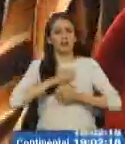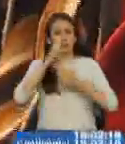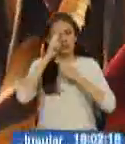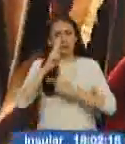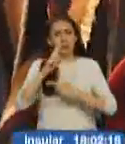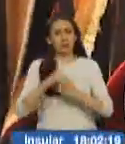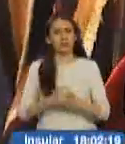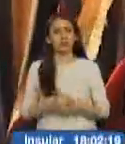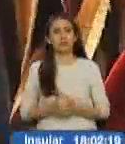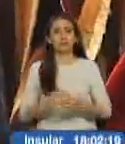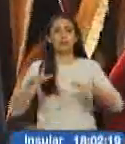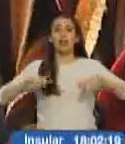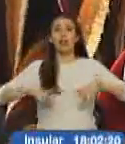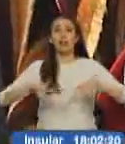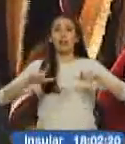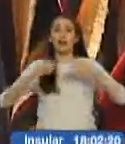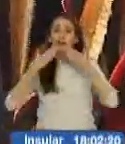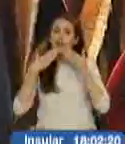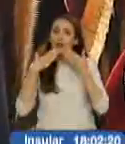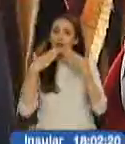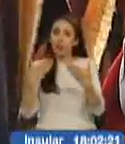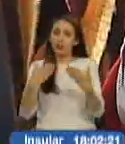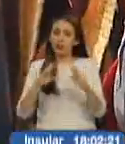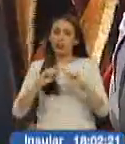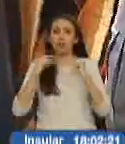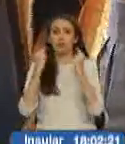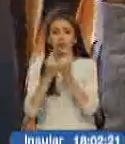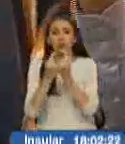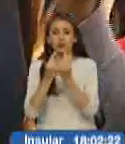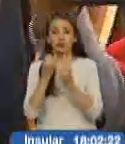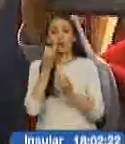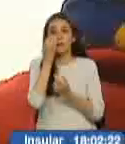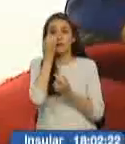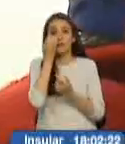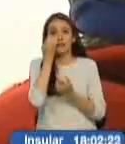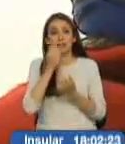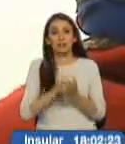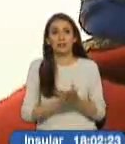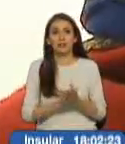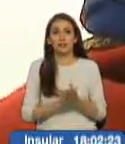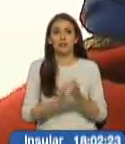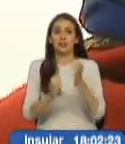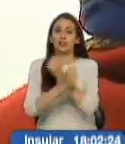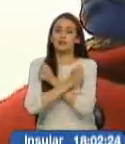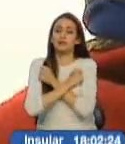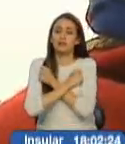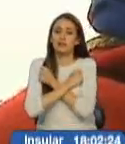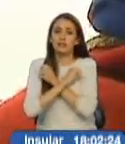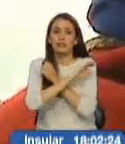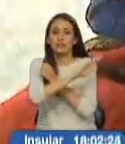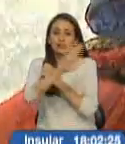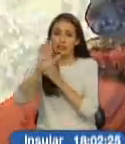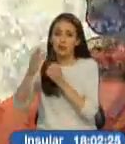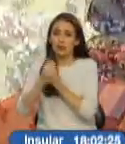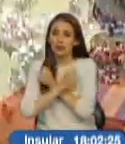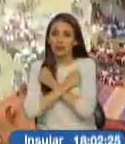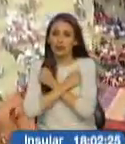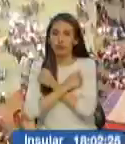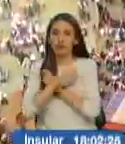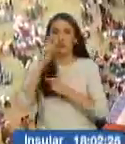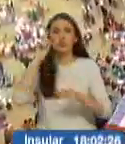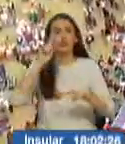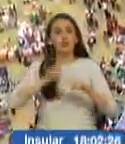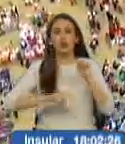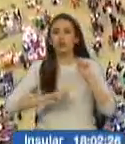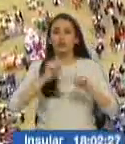Lenín Moreno agradeció a los movimientos indígenas y sociales que confían en él. Mis queridos hermanas, mis queridos hermanos, no